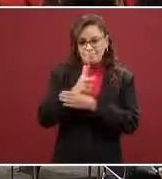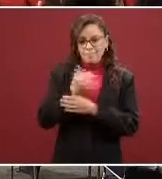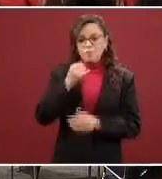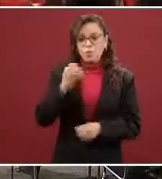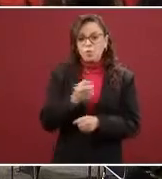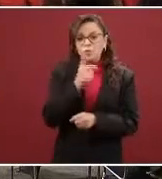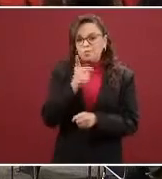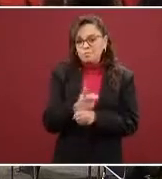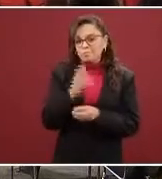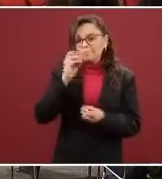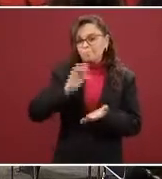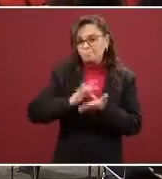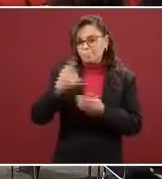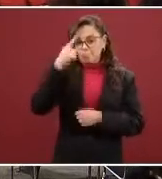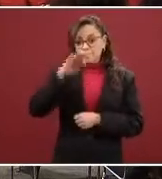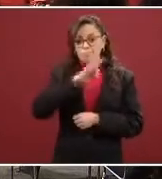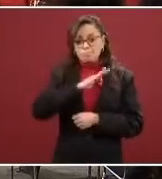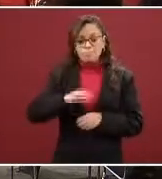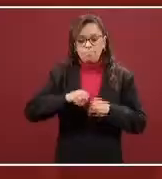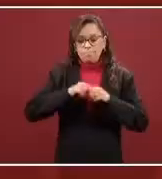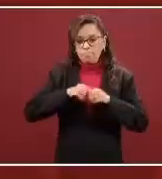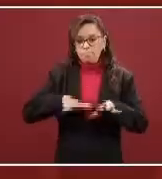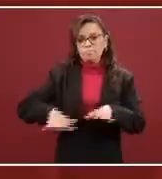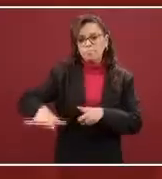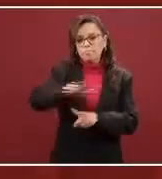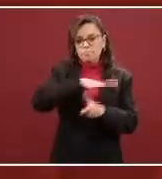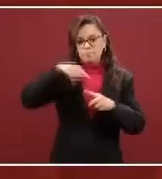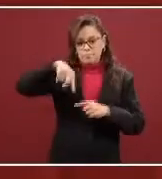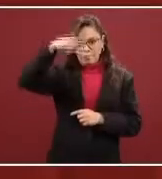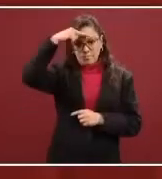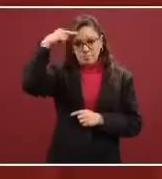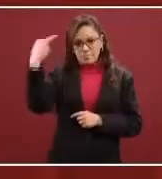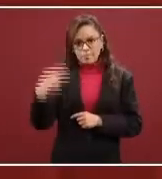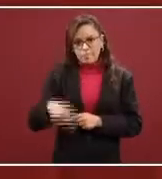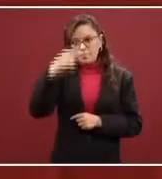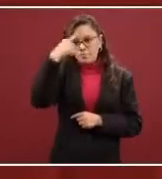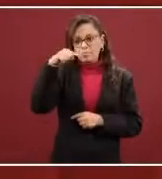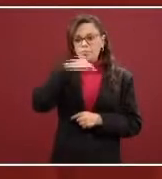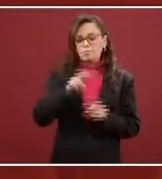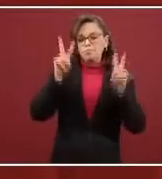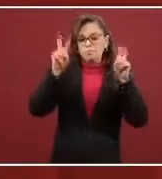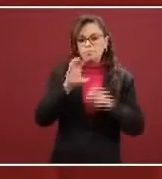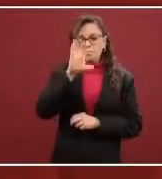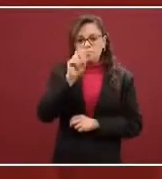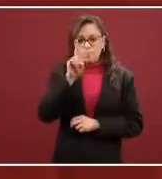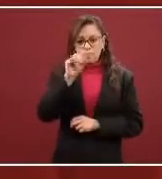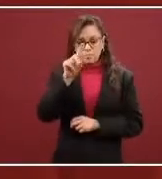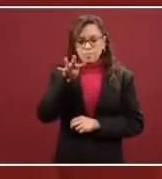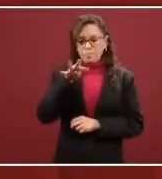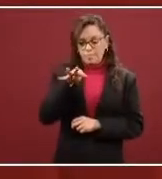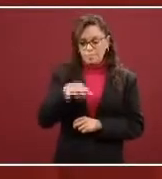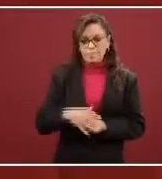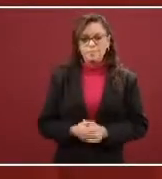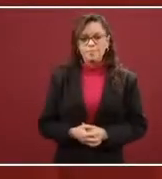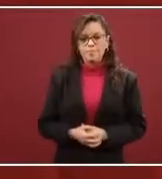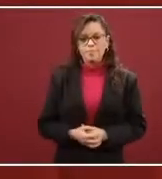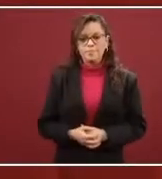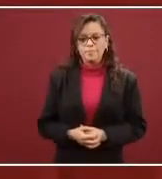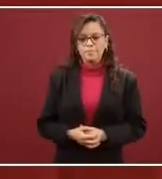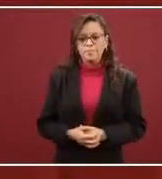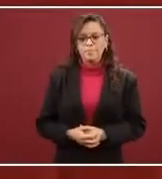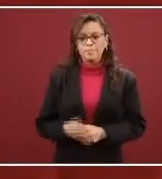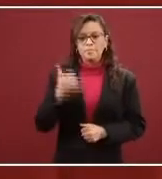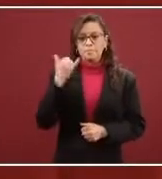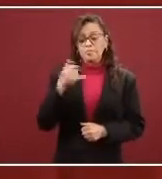poder llegar a la población en México con la actualización del tema de COVID-19 y lo que ha sucedido sobre todo en las